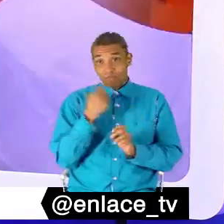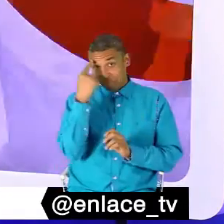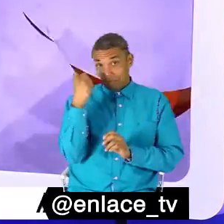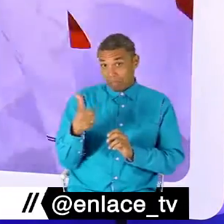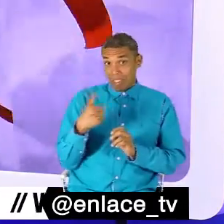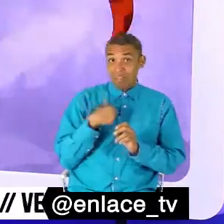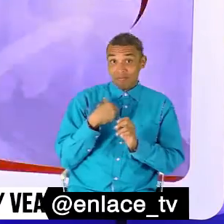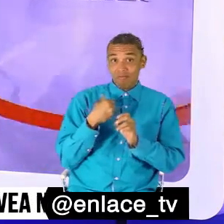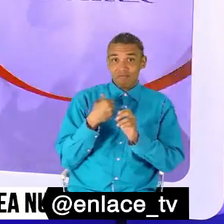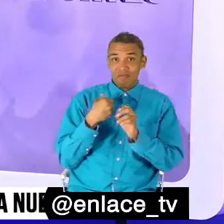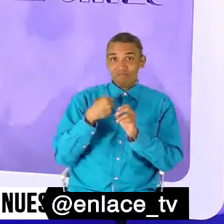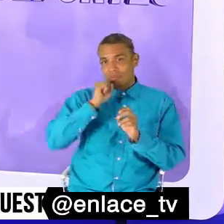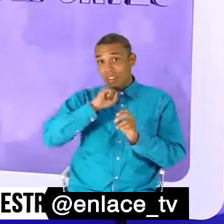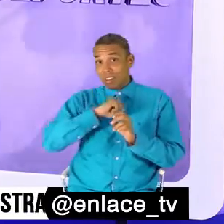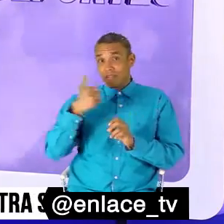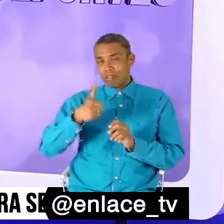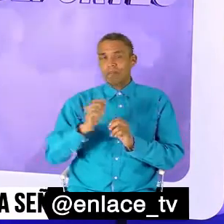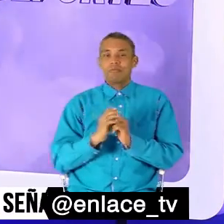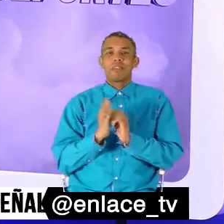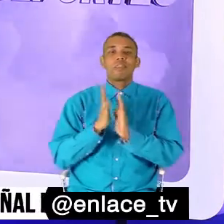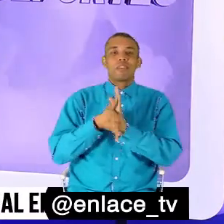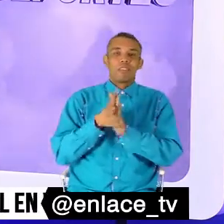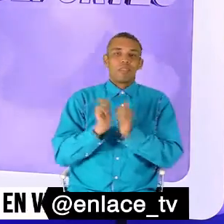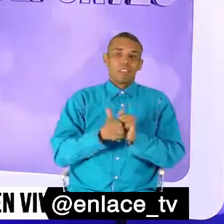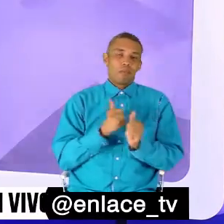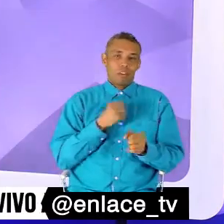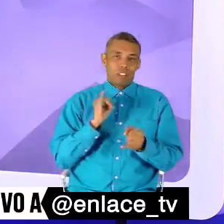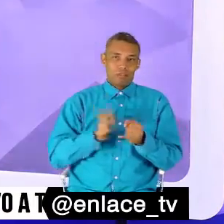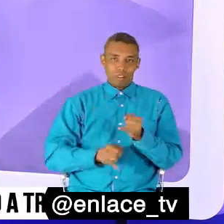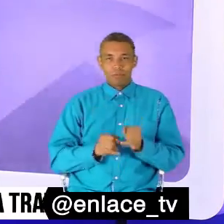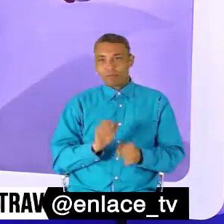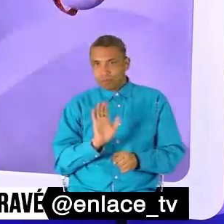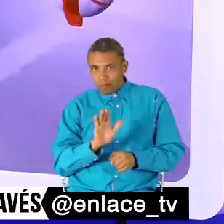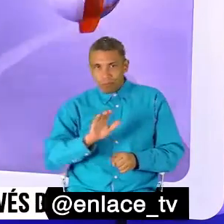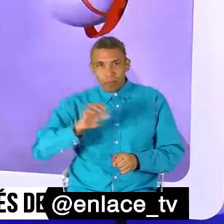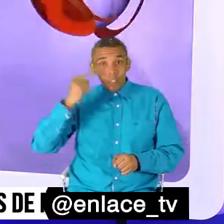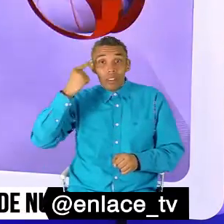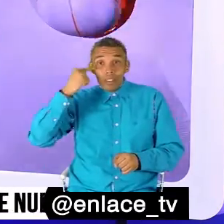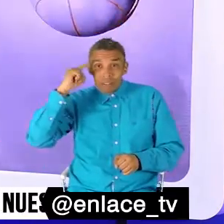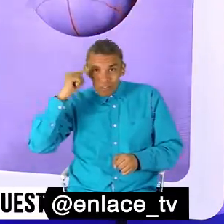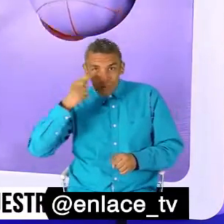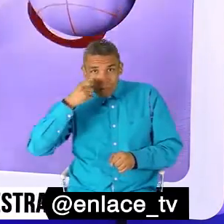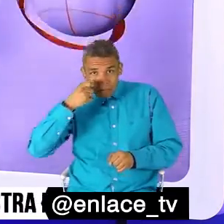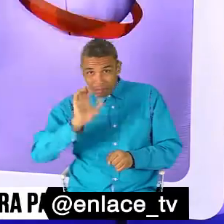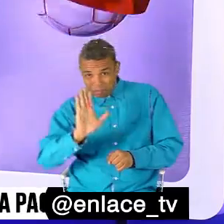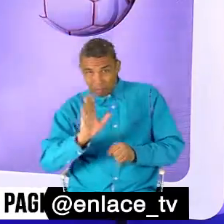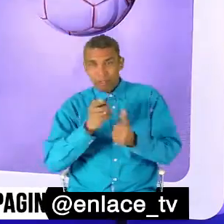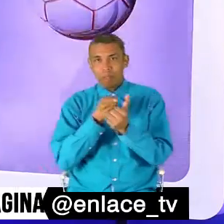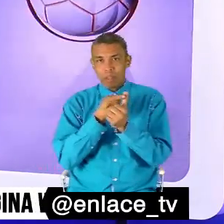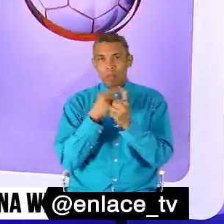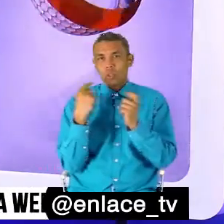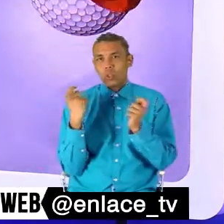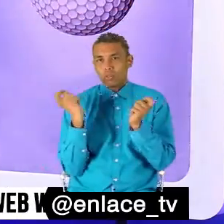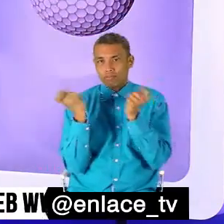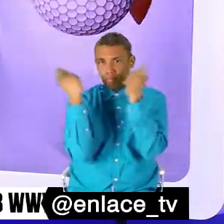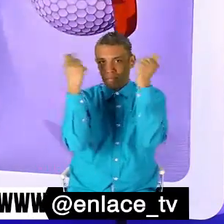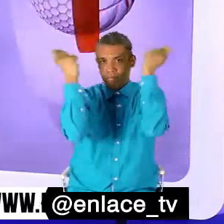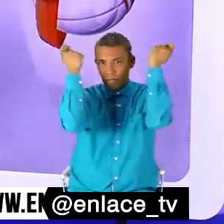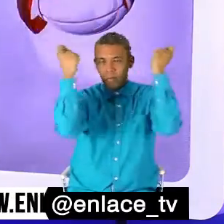nuestra ciudad y también positiva para nuestro país, finalizamos los deportes. Ya viene Sara Narváez con lo mejor en la mira. Es el momento para